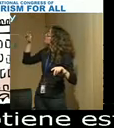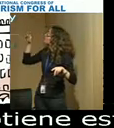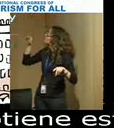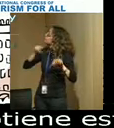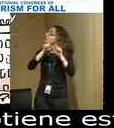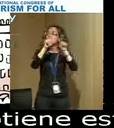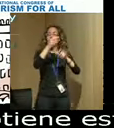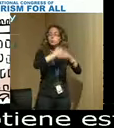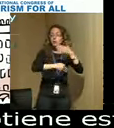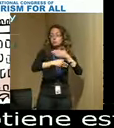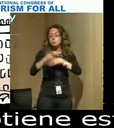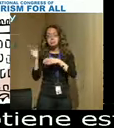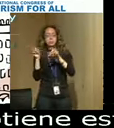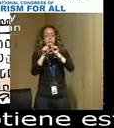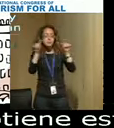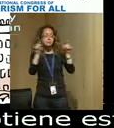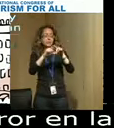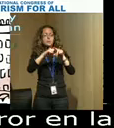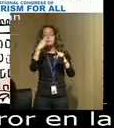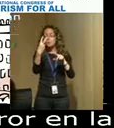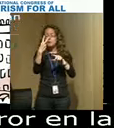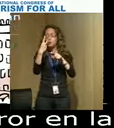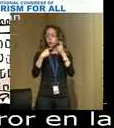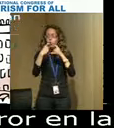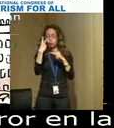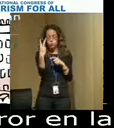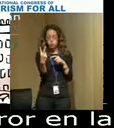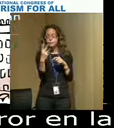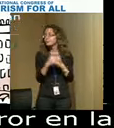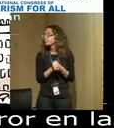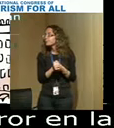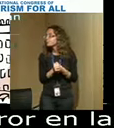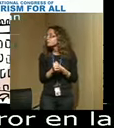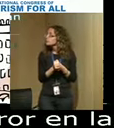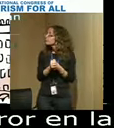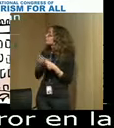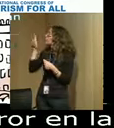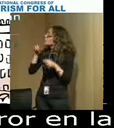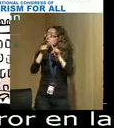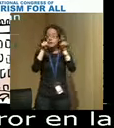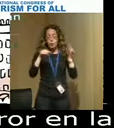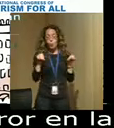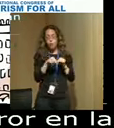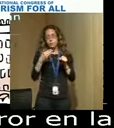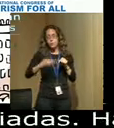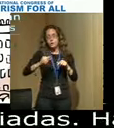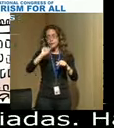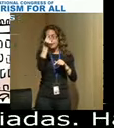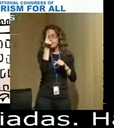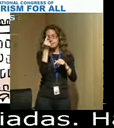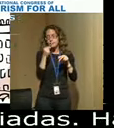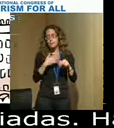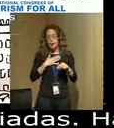una información, hay dos tipos de informaciones que me gustaría, y yo creo que es el cuadro más importante de la exposición. Yo creo